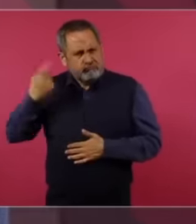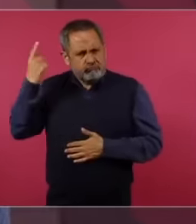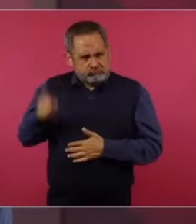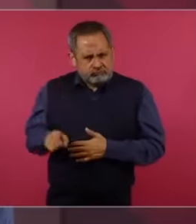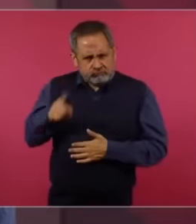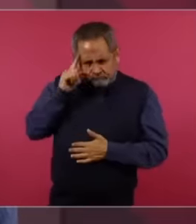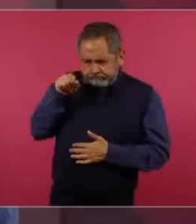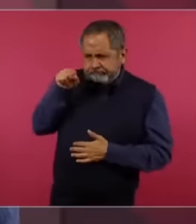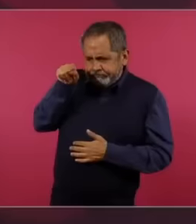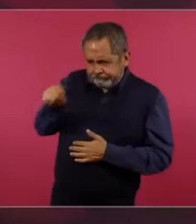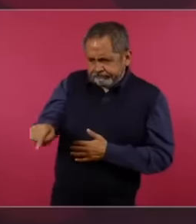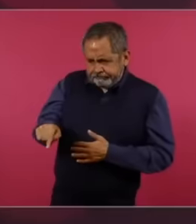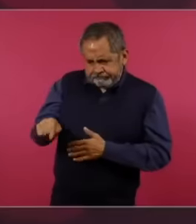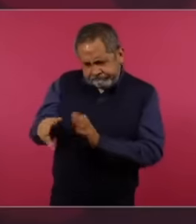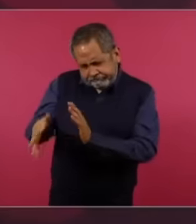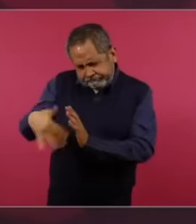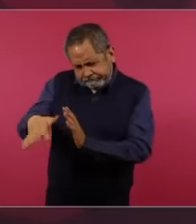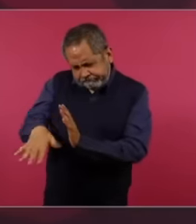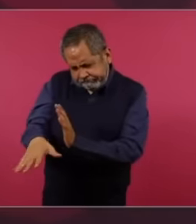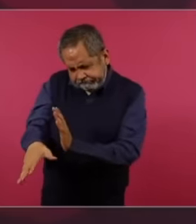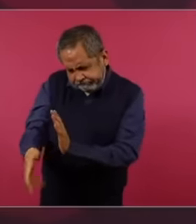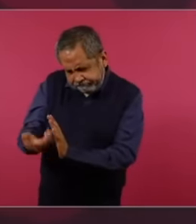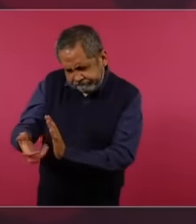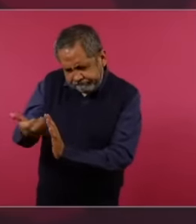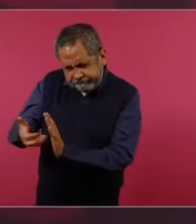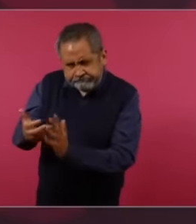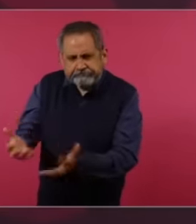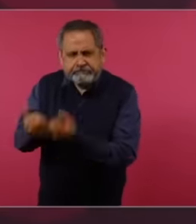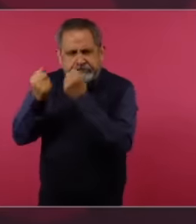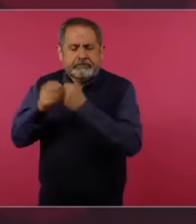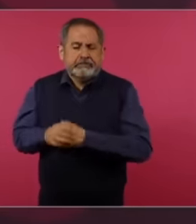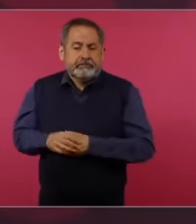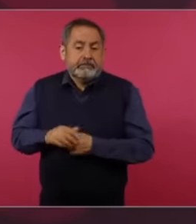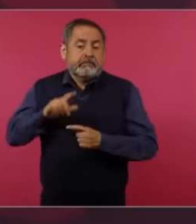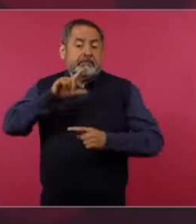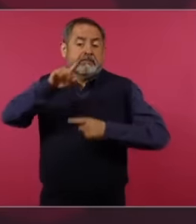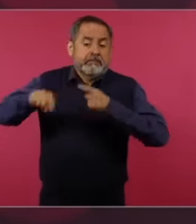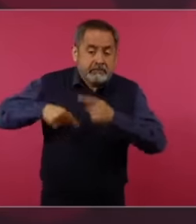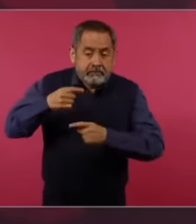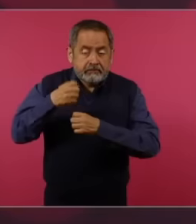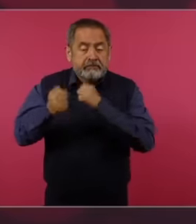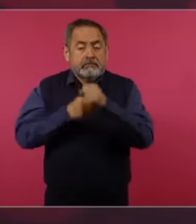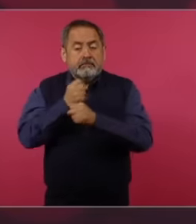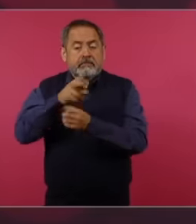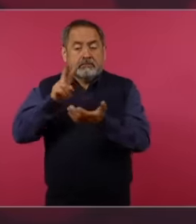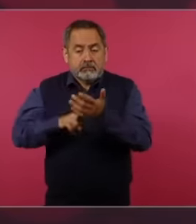íbamos a llevar a cabo el rescate. Luego en el 12 también,